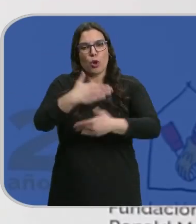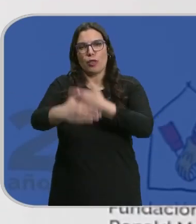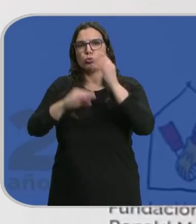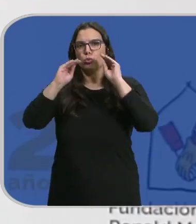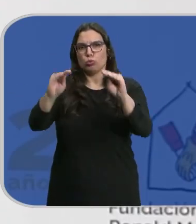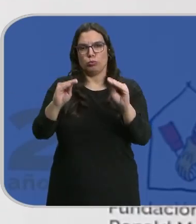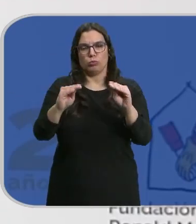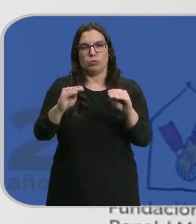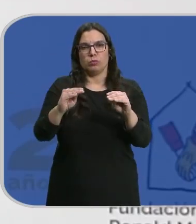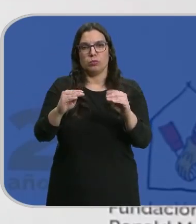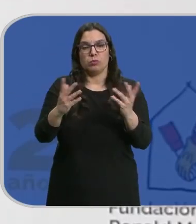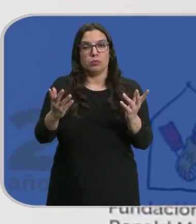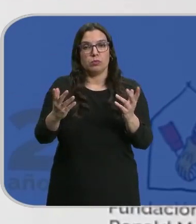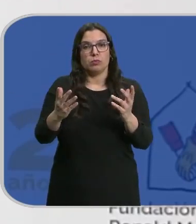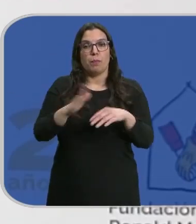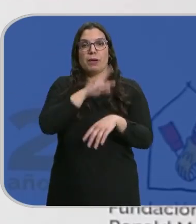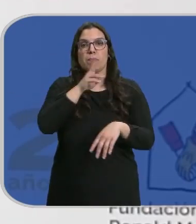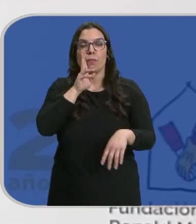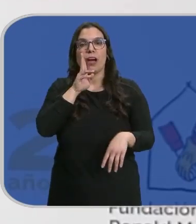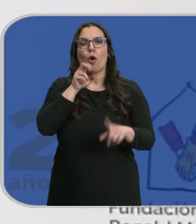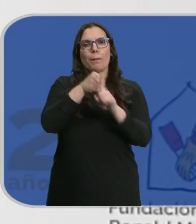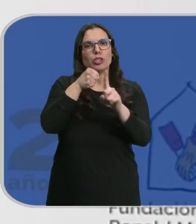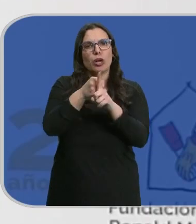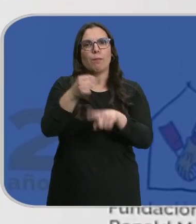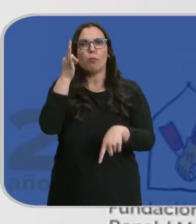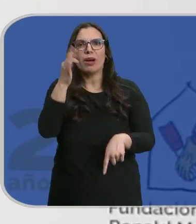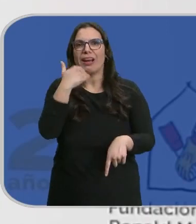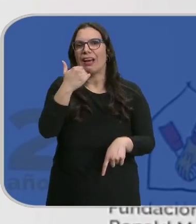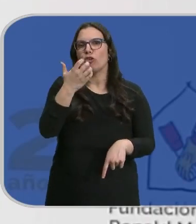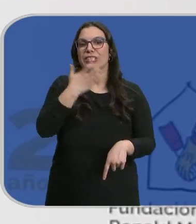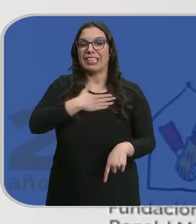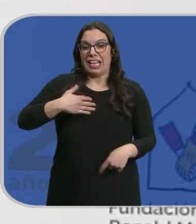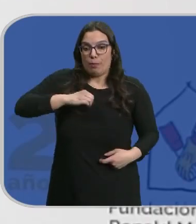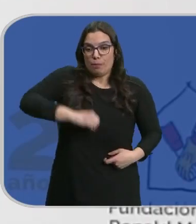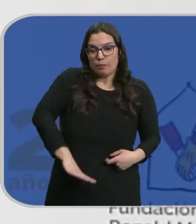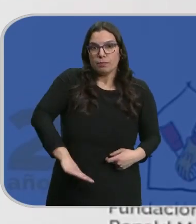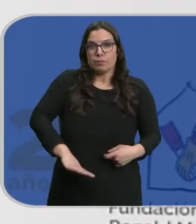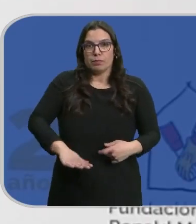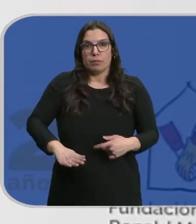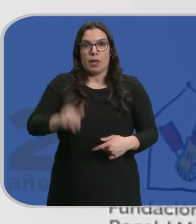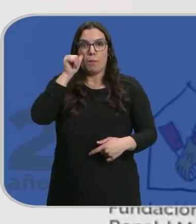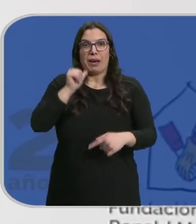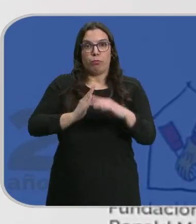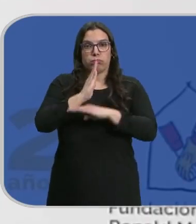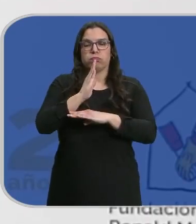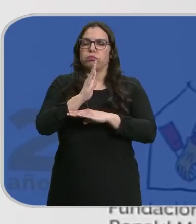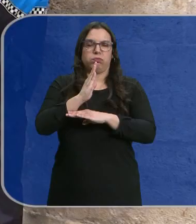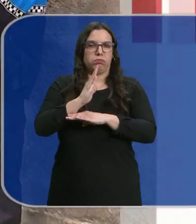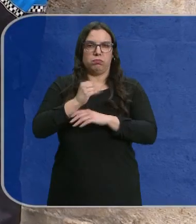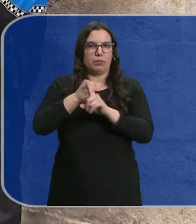de maternidad y no vamos a coaccionar a ninguna mujer que quiera interrumpir voluntariamente el embarazo.